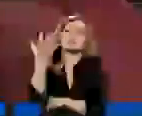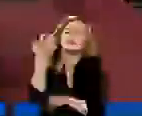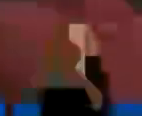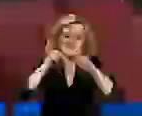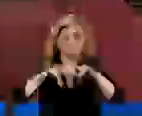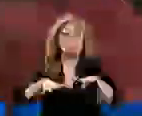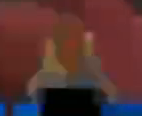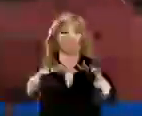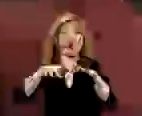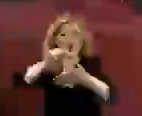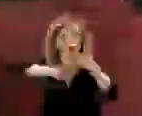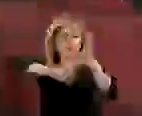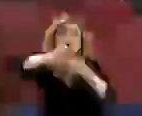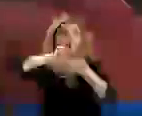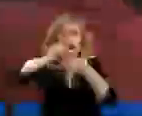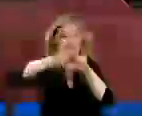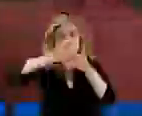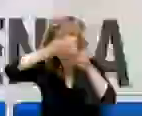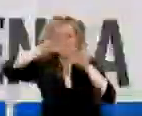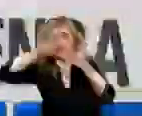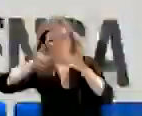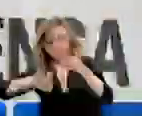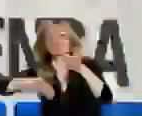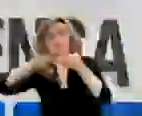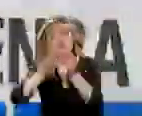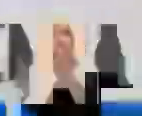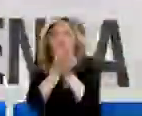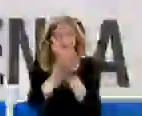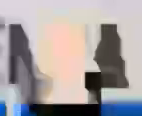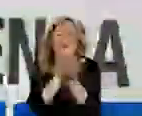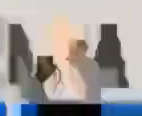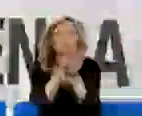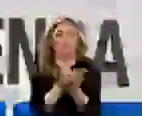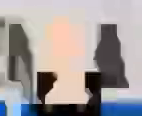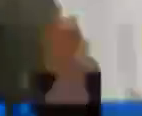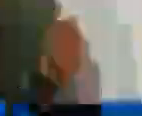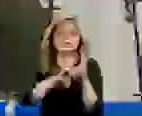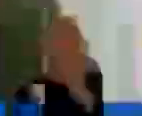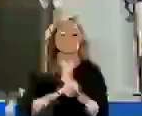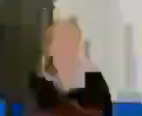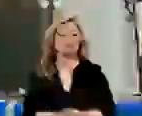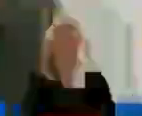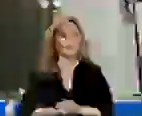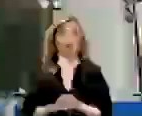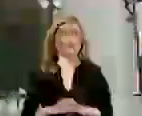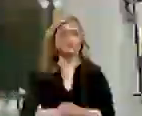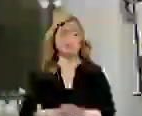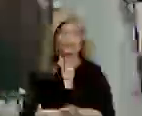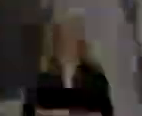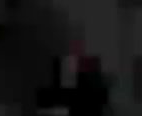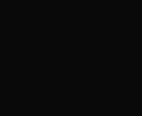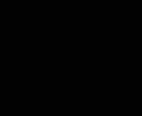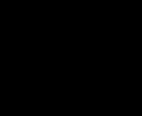que está contratada la extensión del seguro para las embarcaciones de Fuerzas Armadas. En Quito, Freddy Paredes, 24 horas.